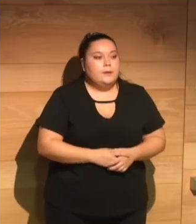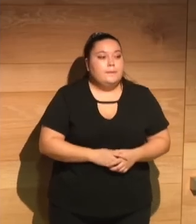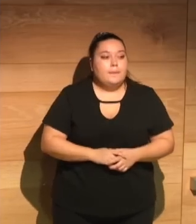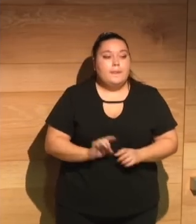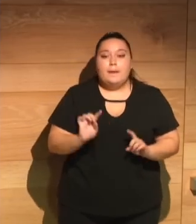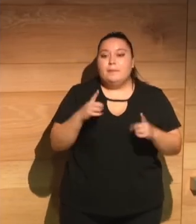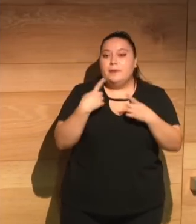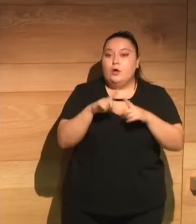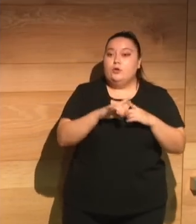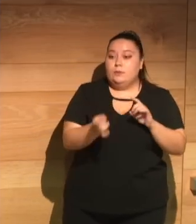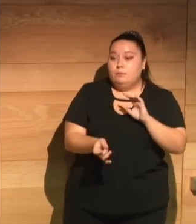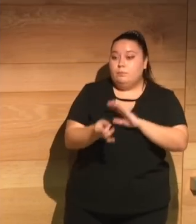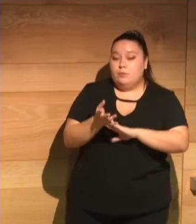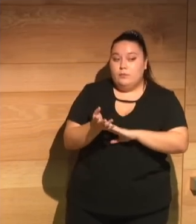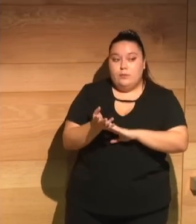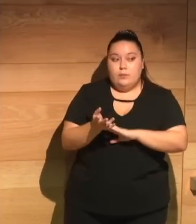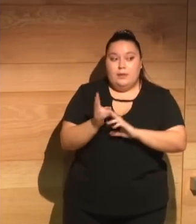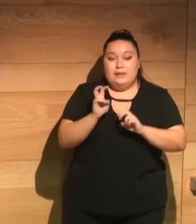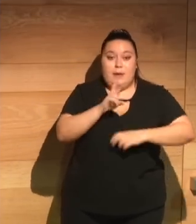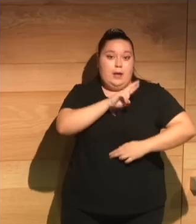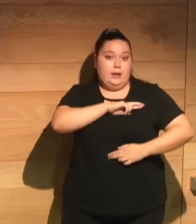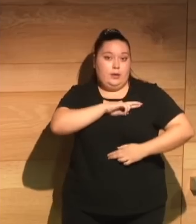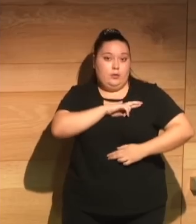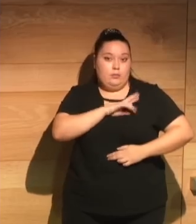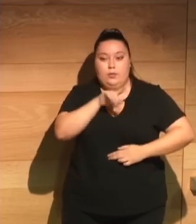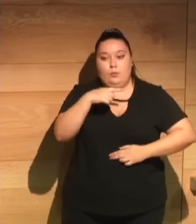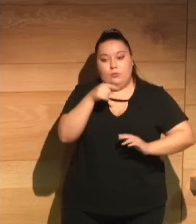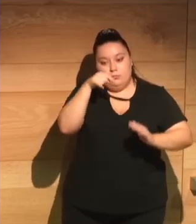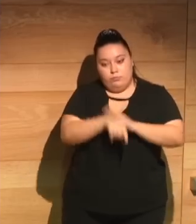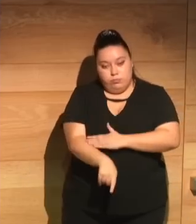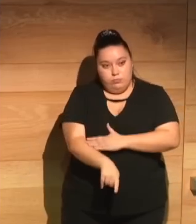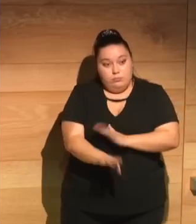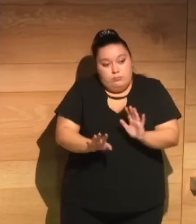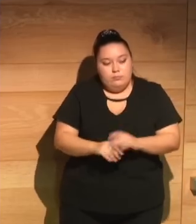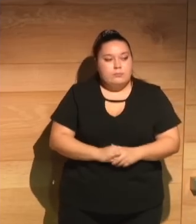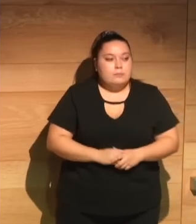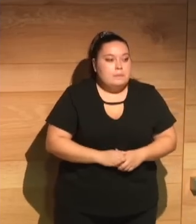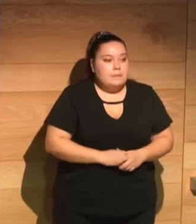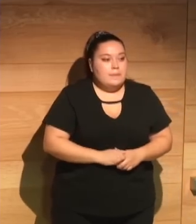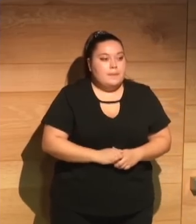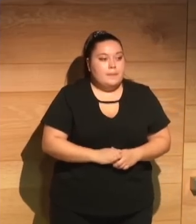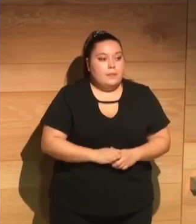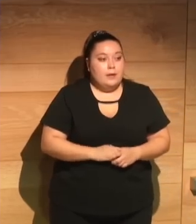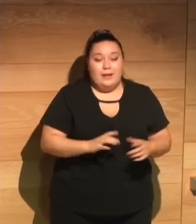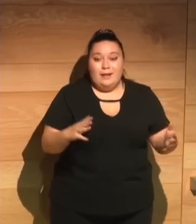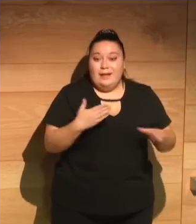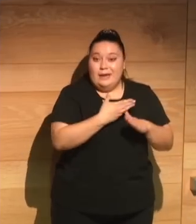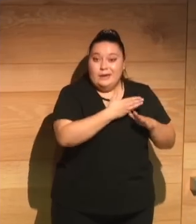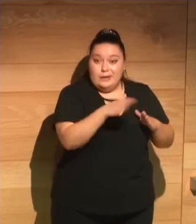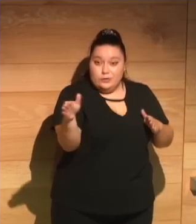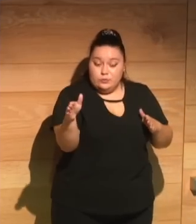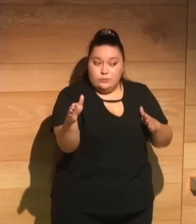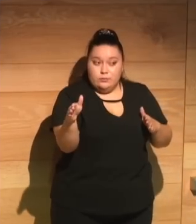se inventa el ser humano, y a partir de ahí vamos para abajo, es la religión, obviamente, cuando intentamos explicar cosas, y luego todo lo demás que viene